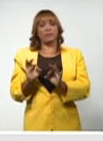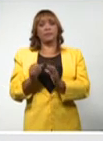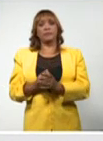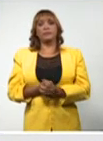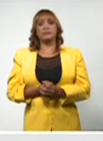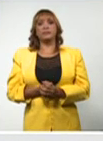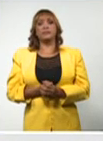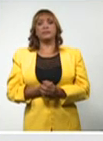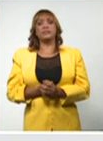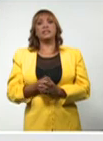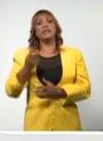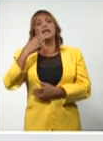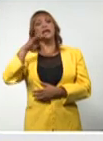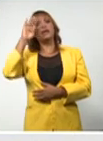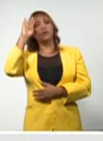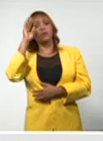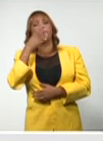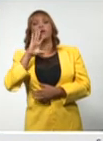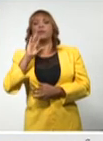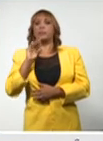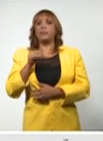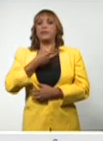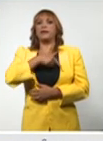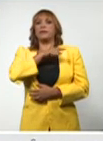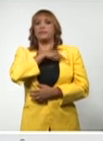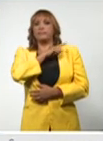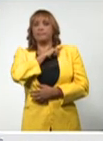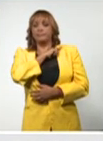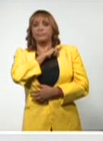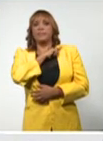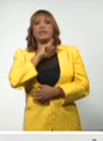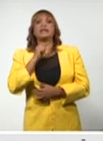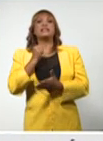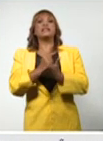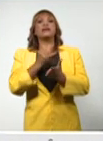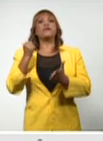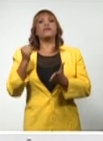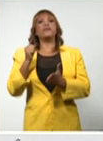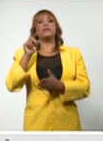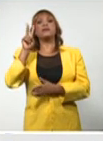ya en Cuba, como dijimos anteriormente, se confirman